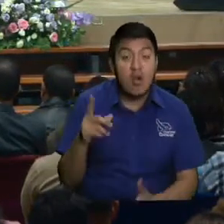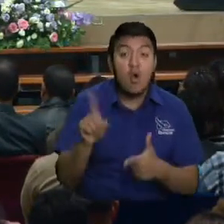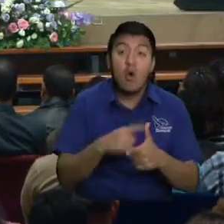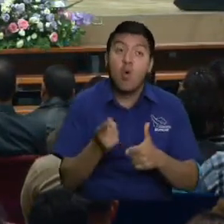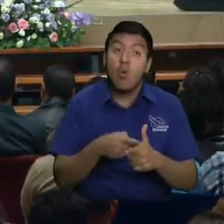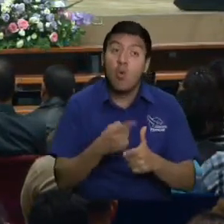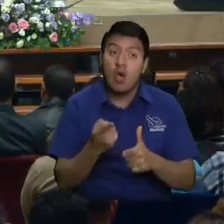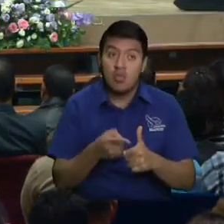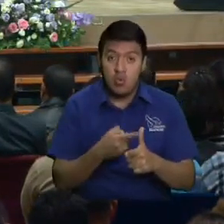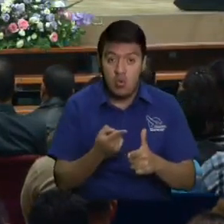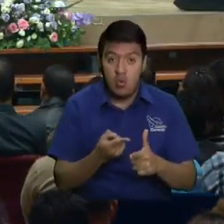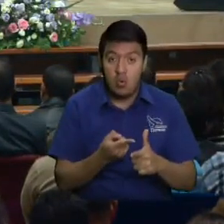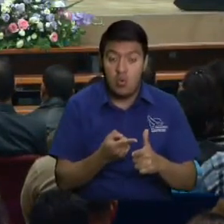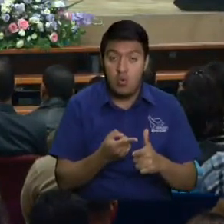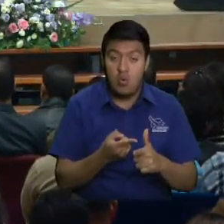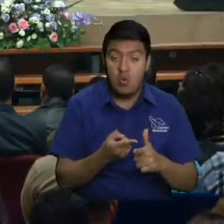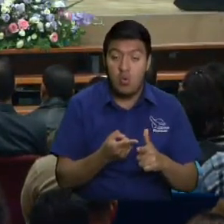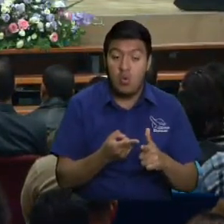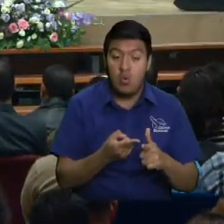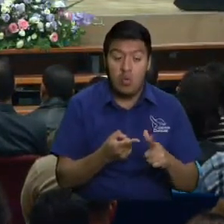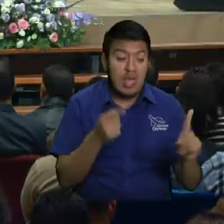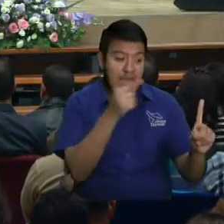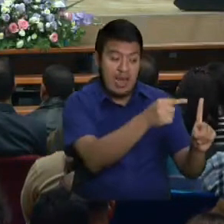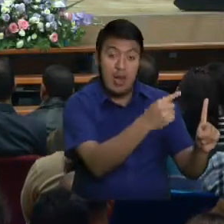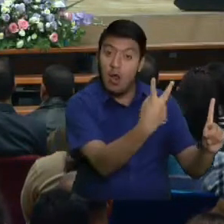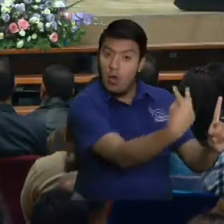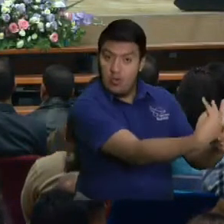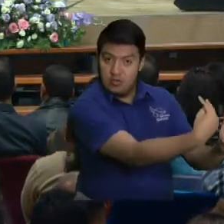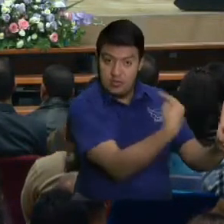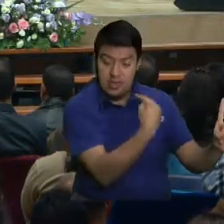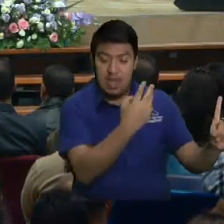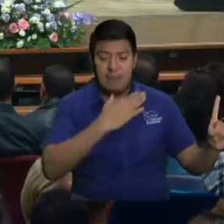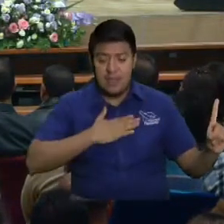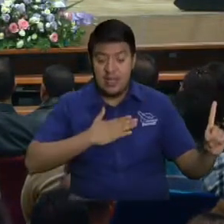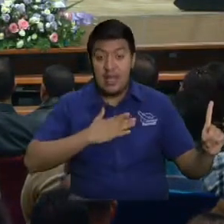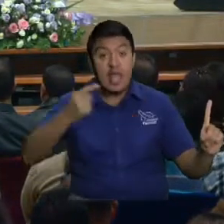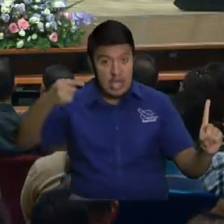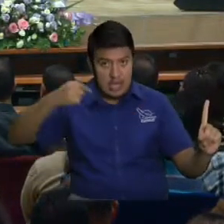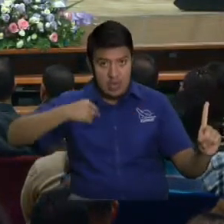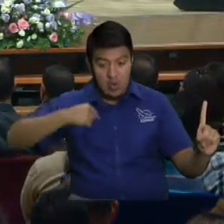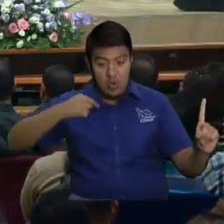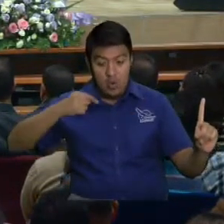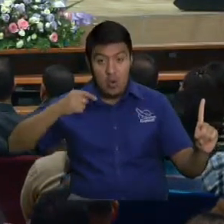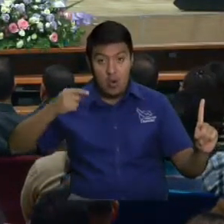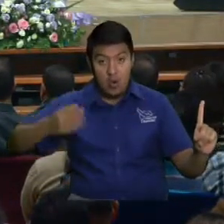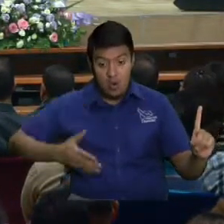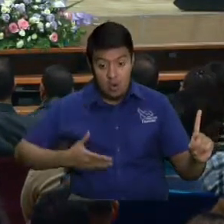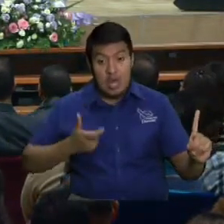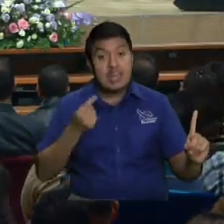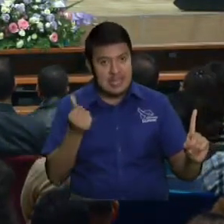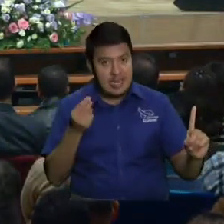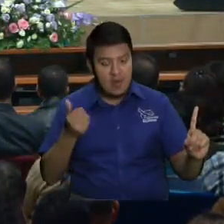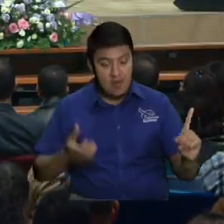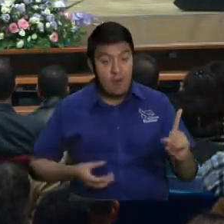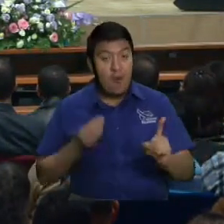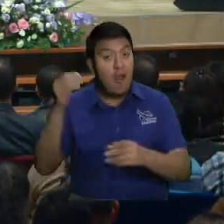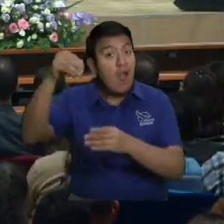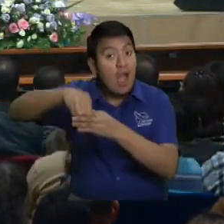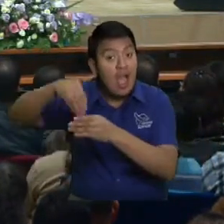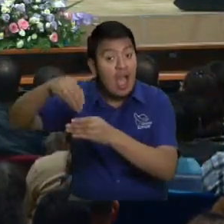ellos miran como una rapiña y tienen una mala interpretación de aquello. Ah, se lo voy a decir más claro,